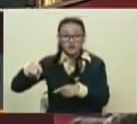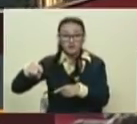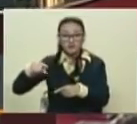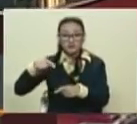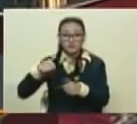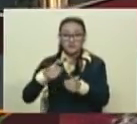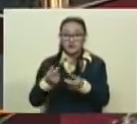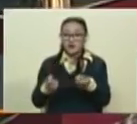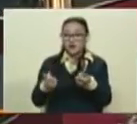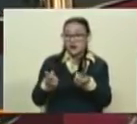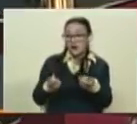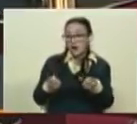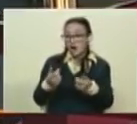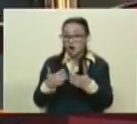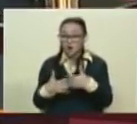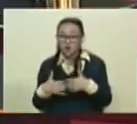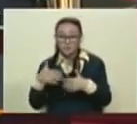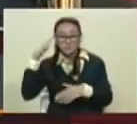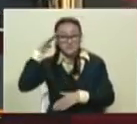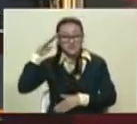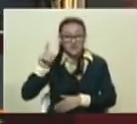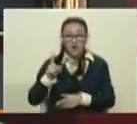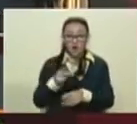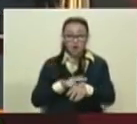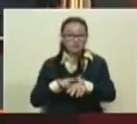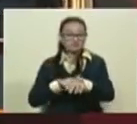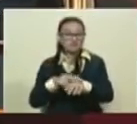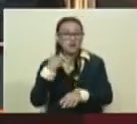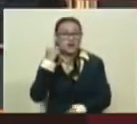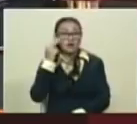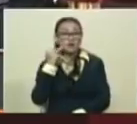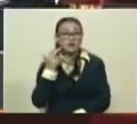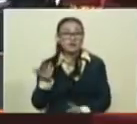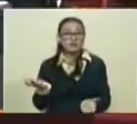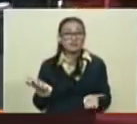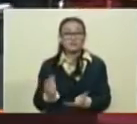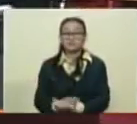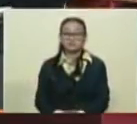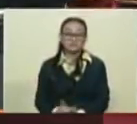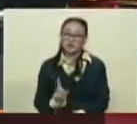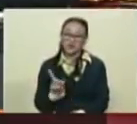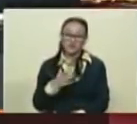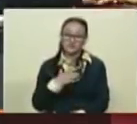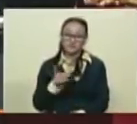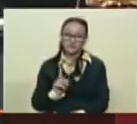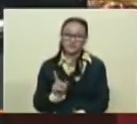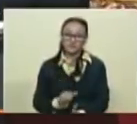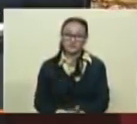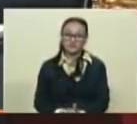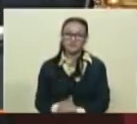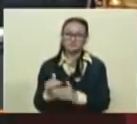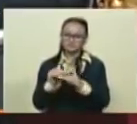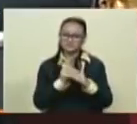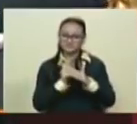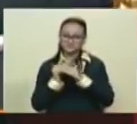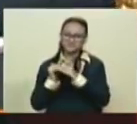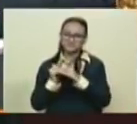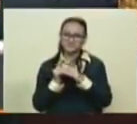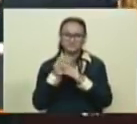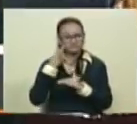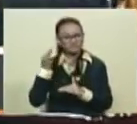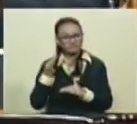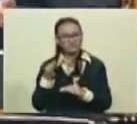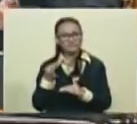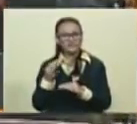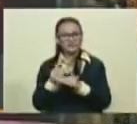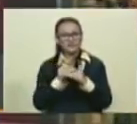su poder económico, su poder militar o su color de piel. No, nosotros creemos en la igualdad y en la